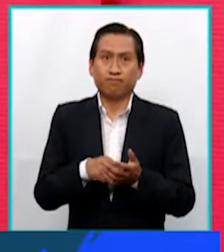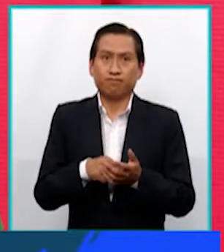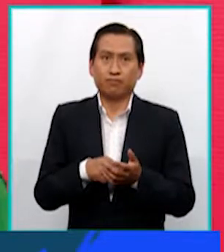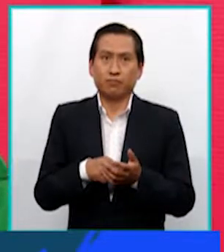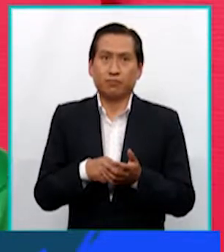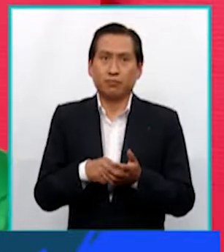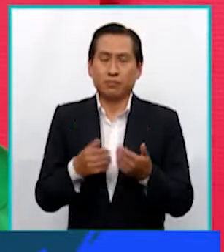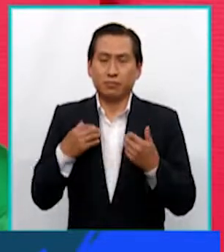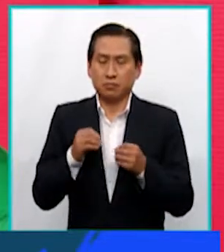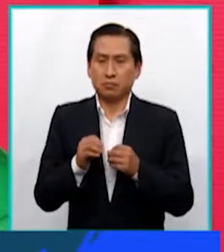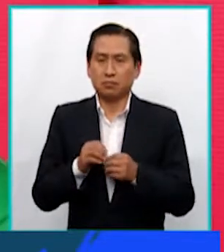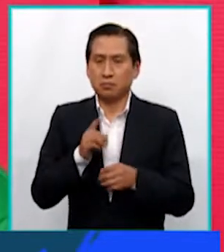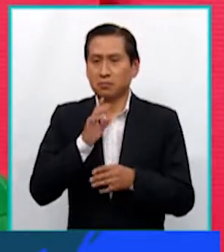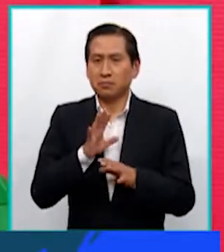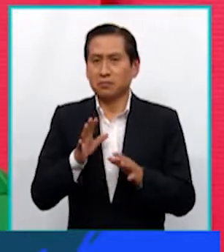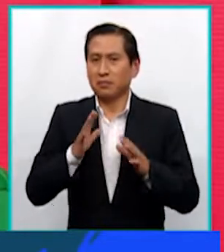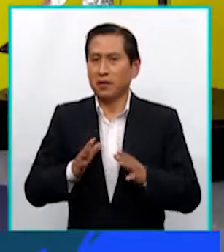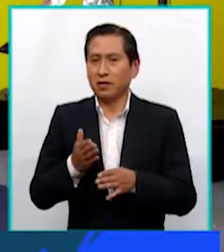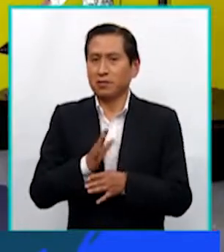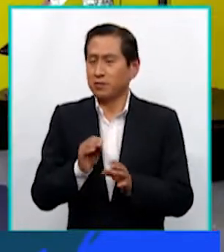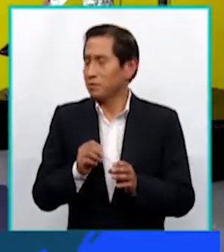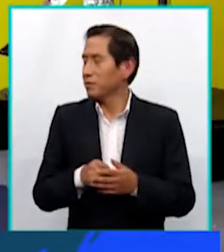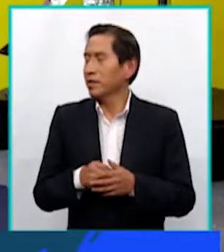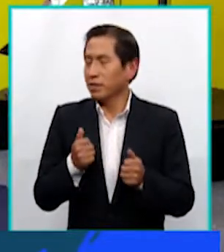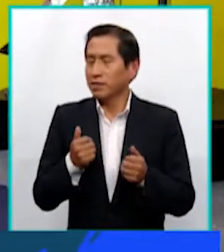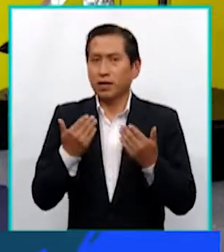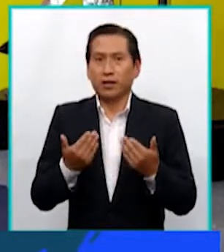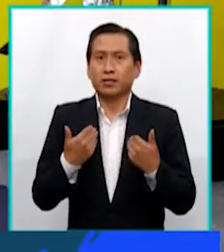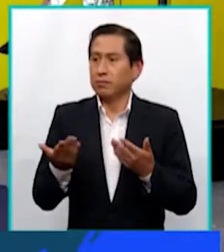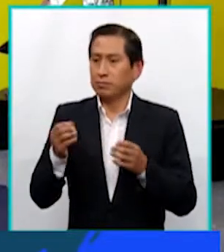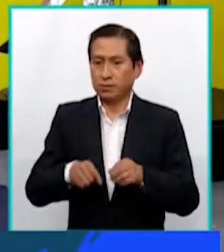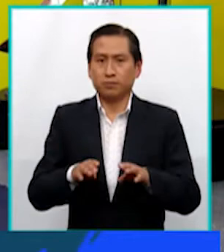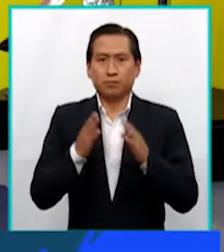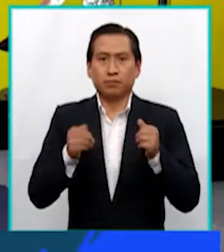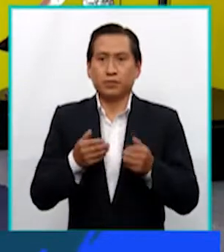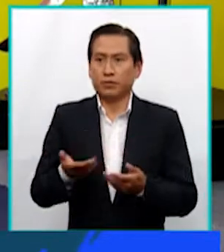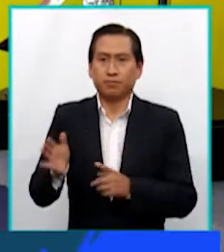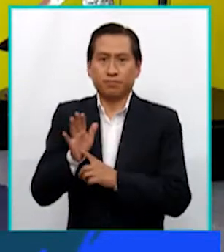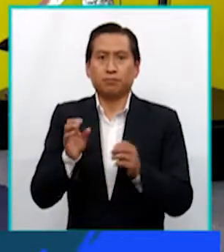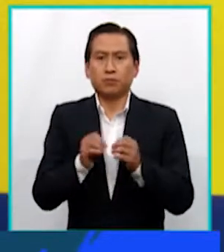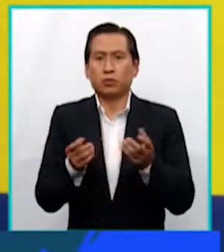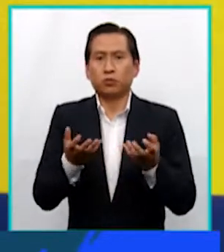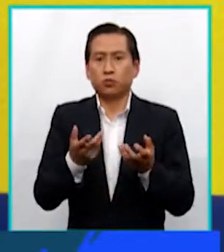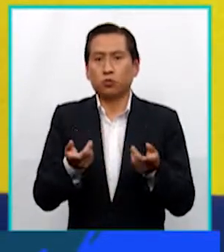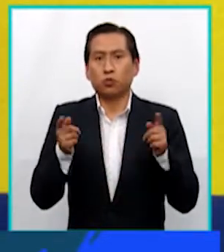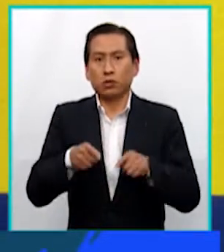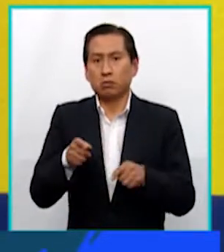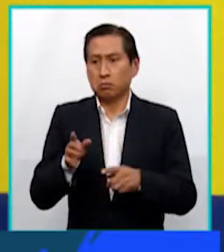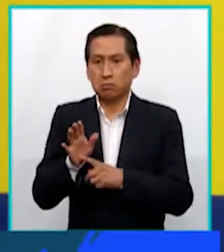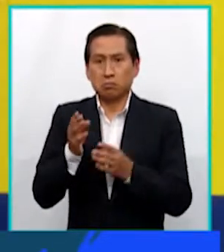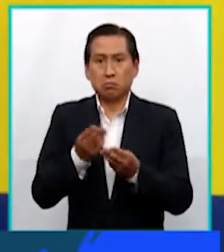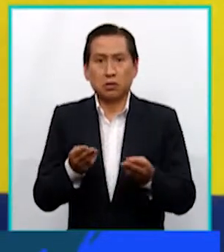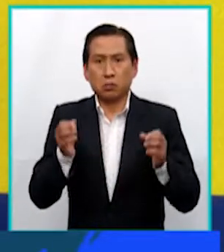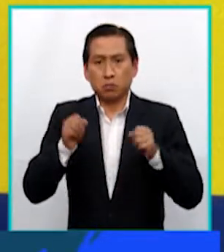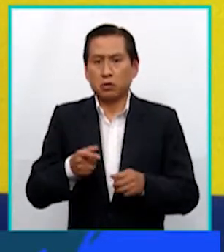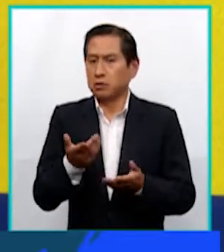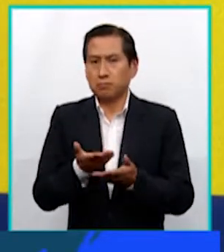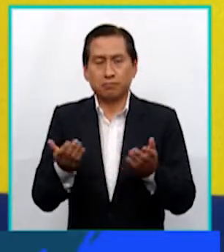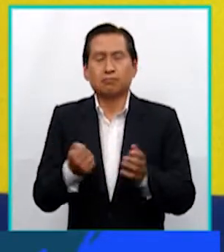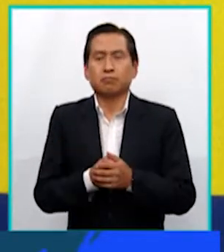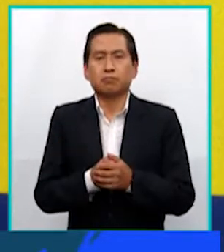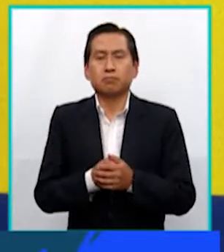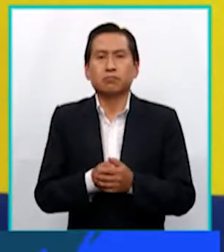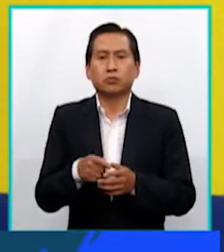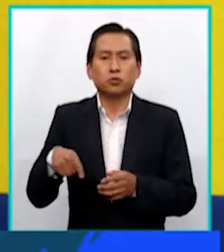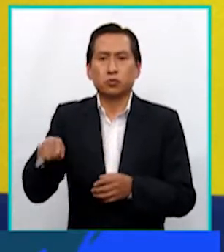Que va a estar en boca y en ojos de todos. Genial. Bueno, aquí tienen las puertas abiertas para presentarse cuando quieran, para traer sus materiales cuando quieran. Sé que